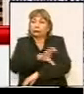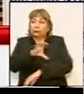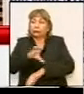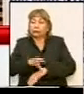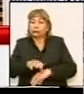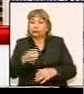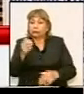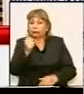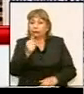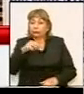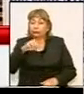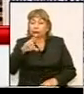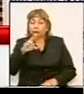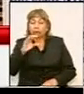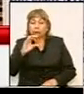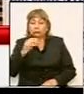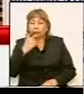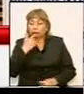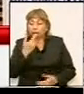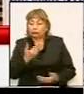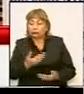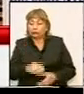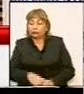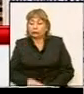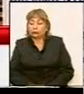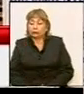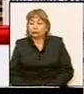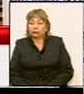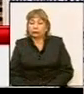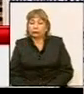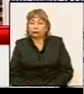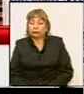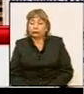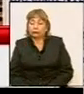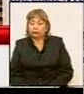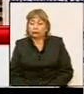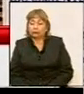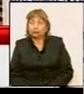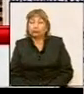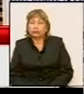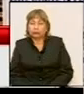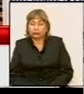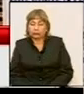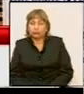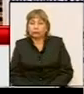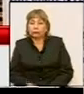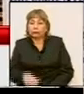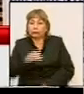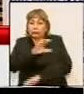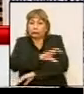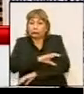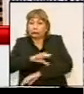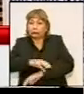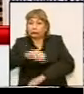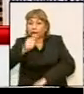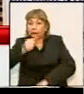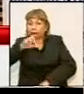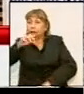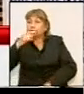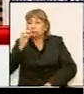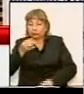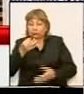en Apurímac. Siguiente. Ahora, perdóname, retrocedo un poquito. Es verdad, la más interesante es Cajamarca y Apurímac, pero está